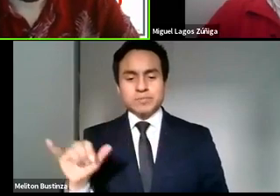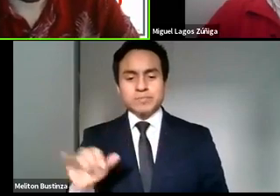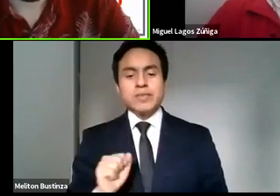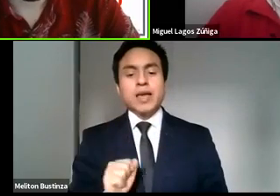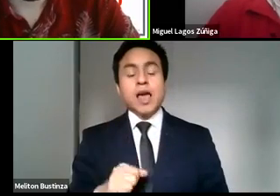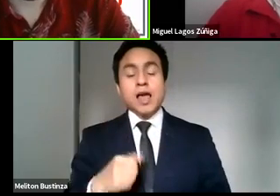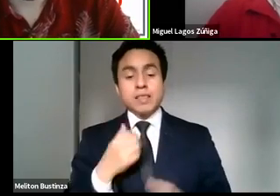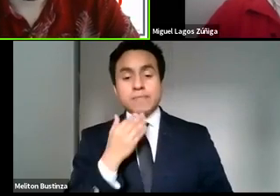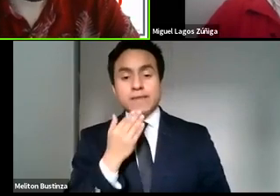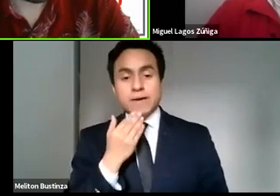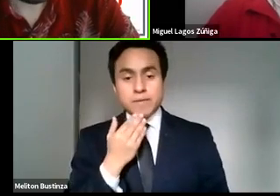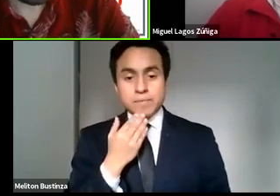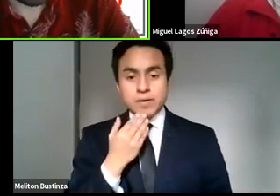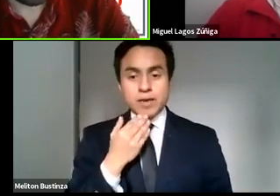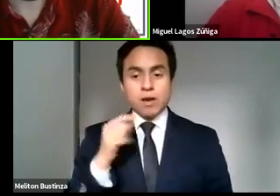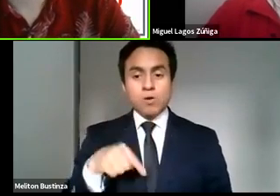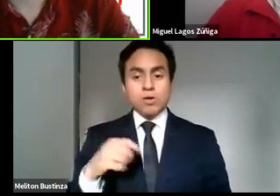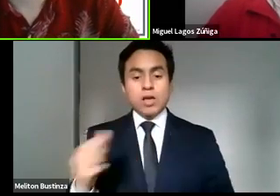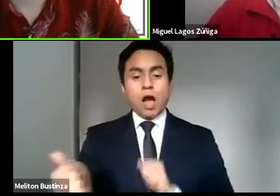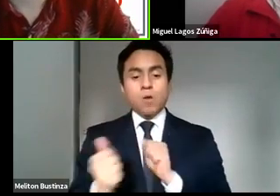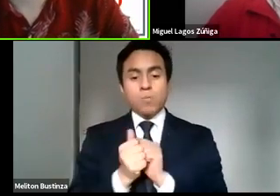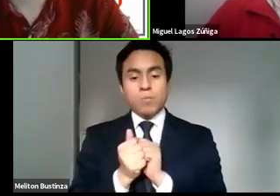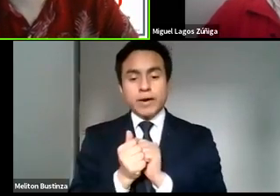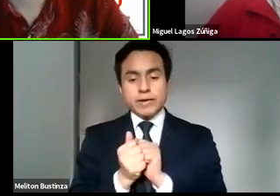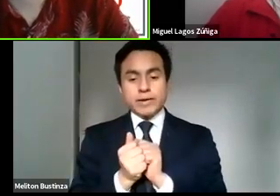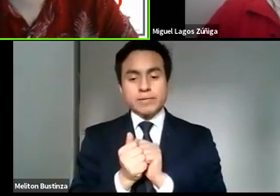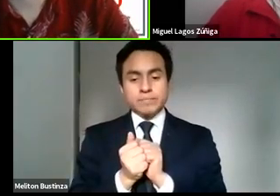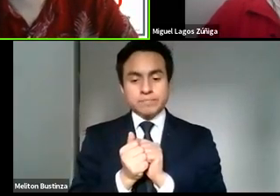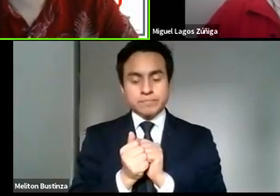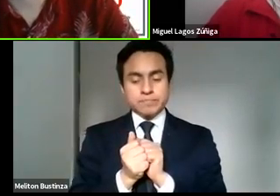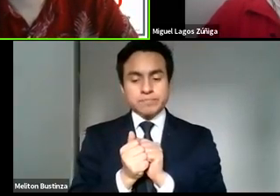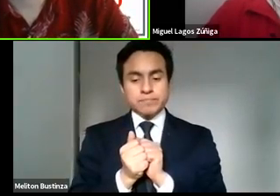También hoy nos acompaña